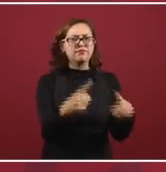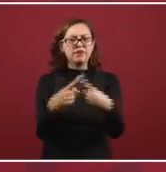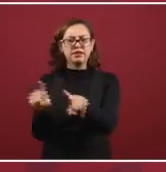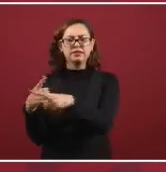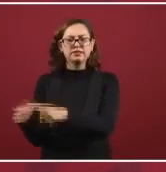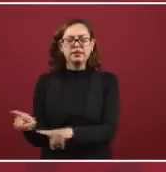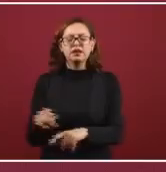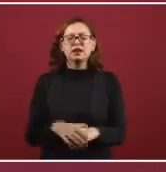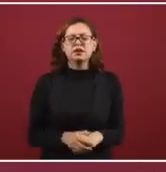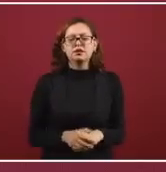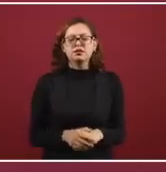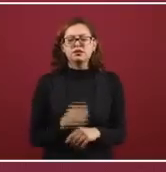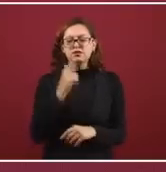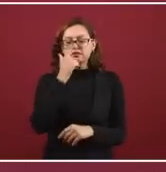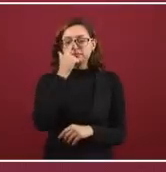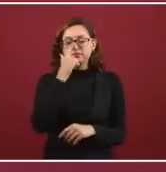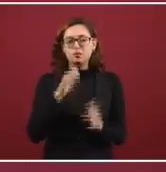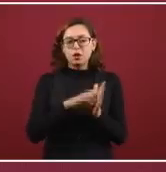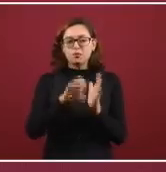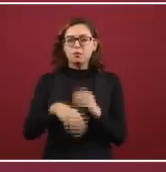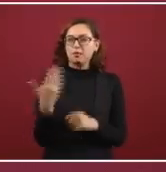ahora la Secretaría de Seguridad lo informó,